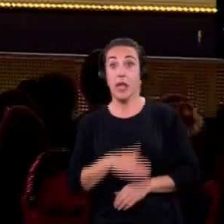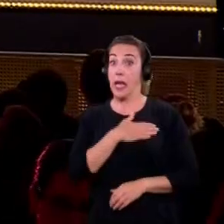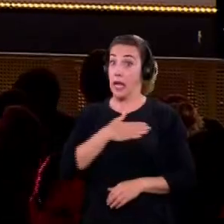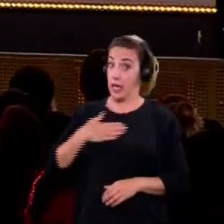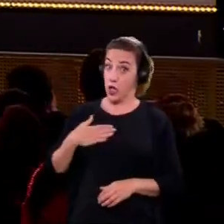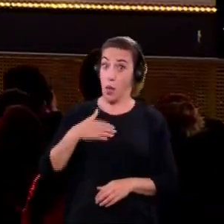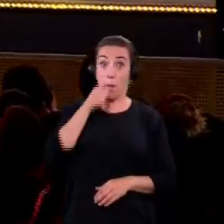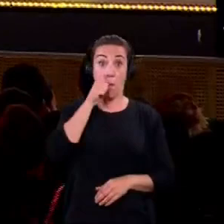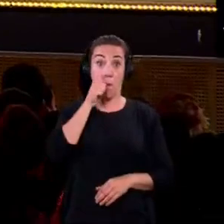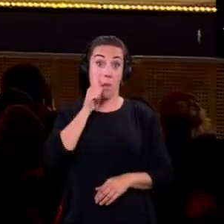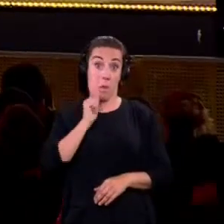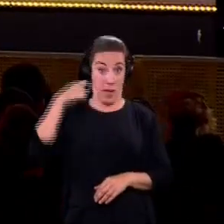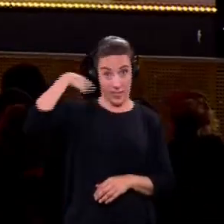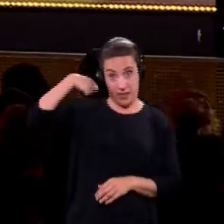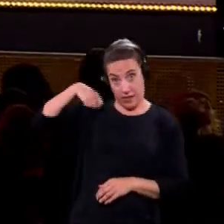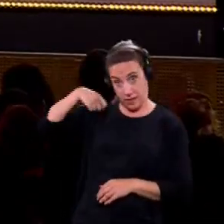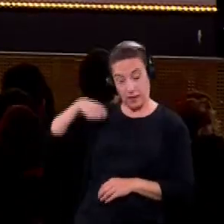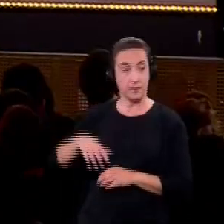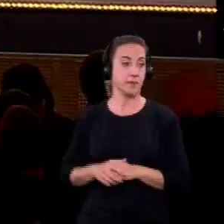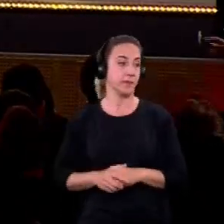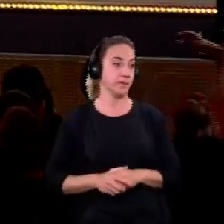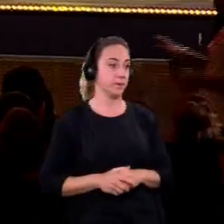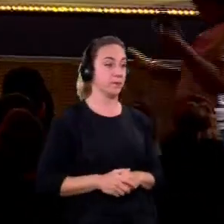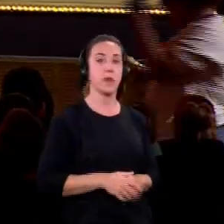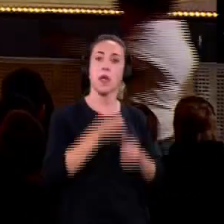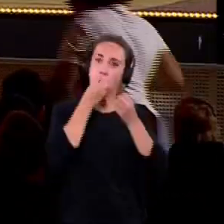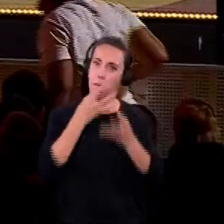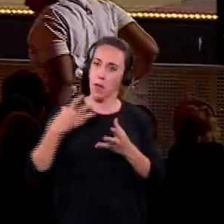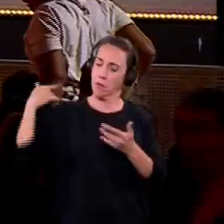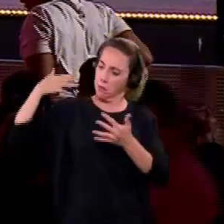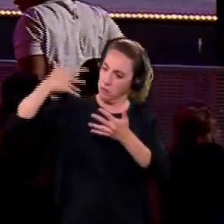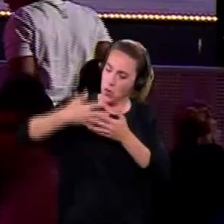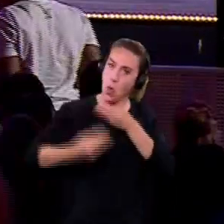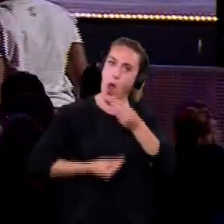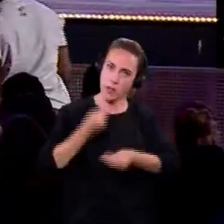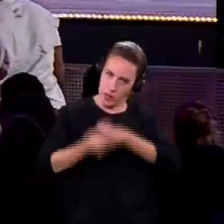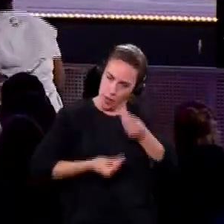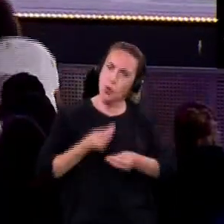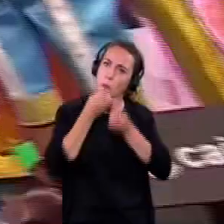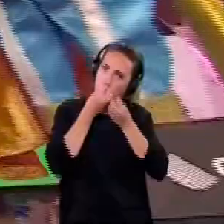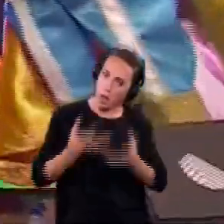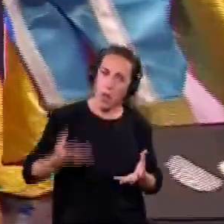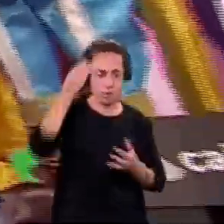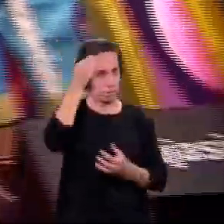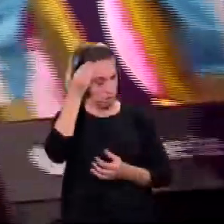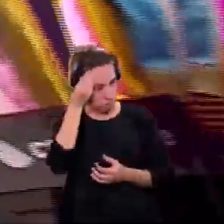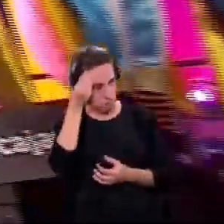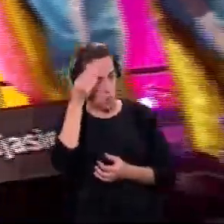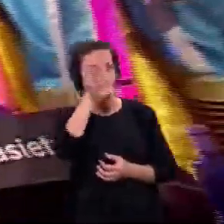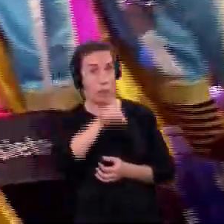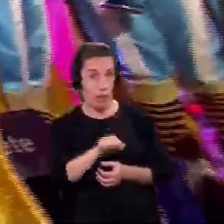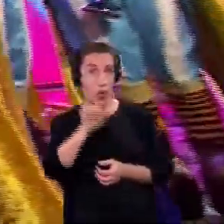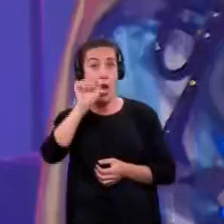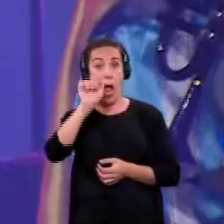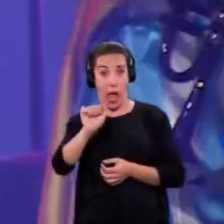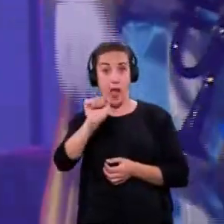Querido presidente Pedro Sánchez, qué bien lo has hecho, tú hemos pensado, comprando si la A de